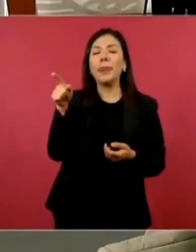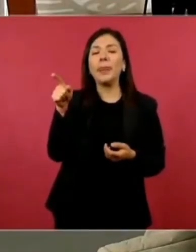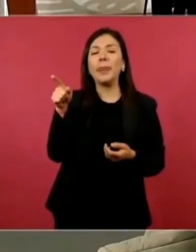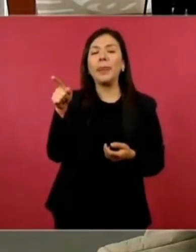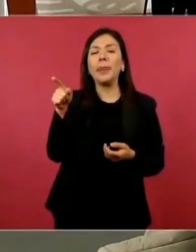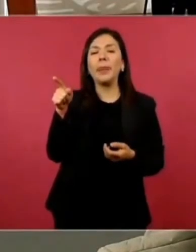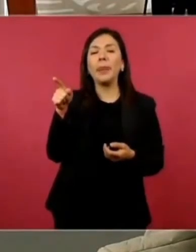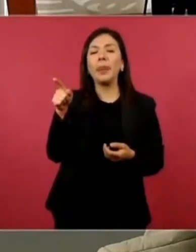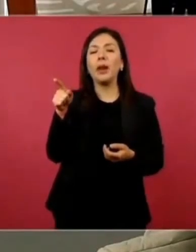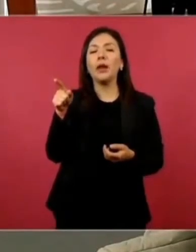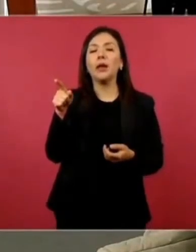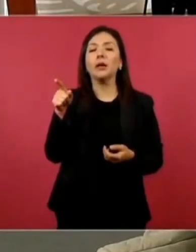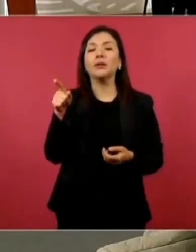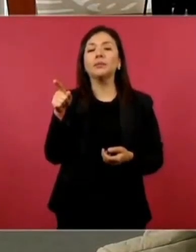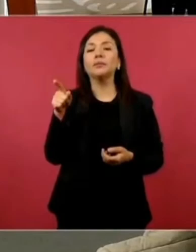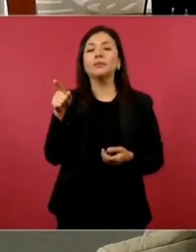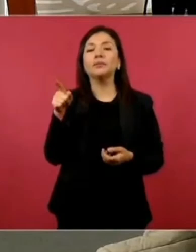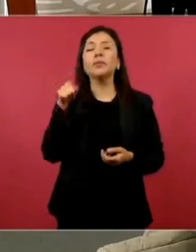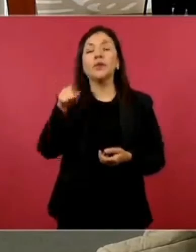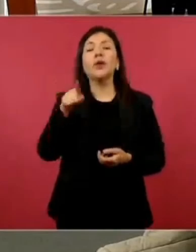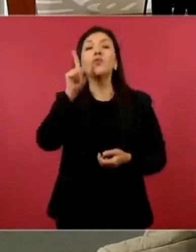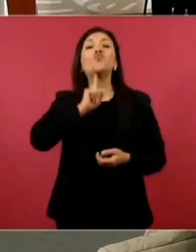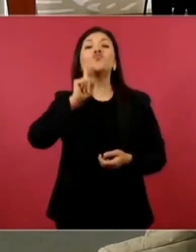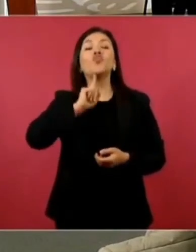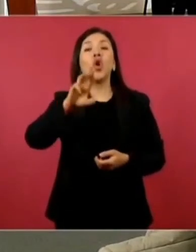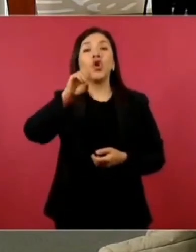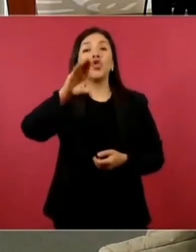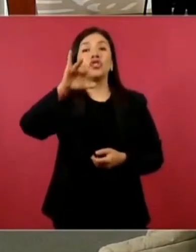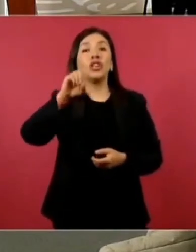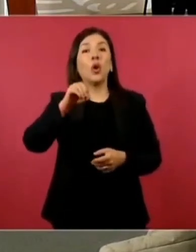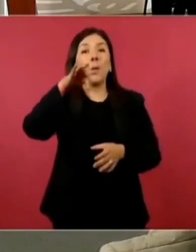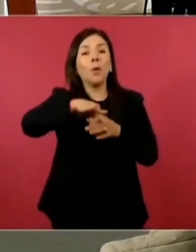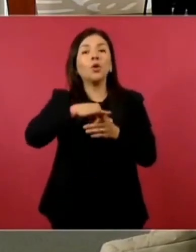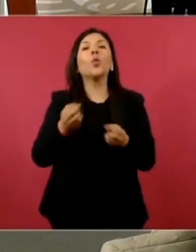cuánto sacó Rocío, pero miren el salario.